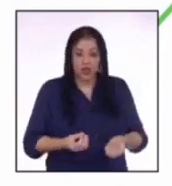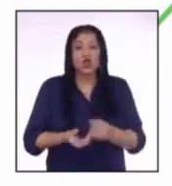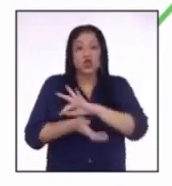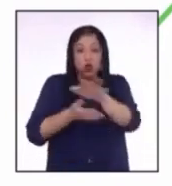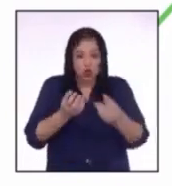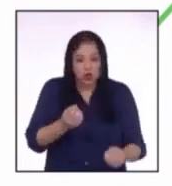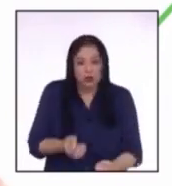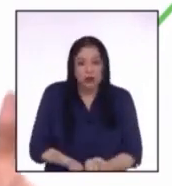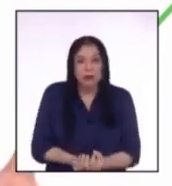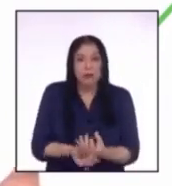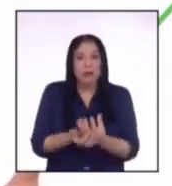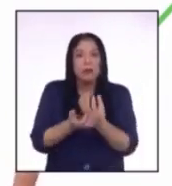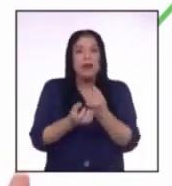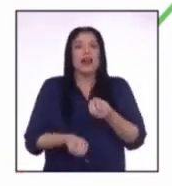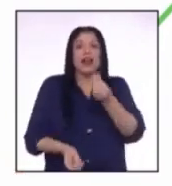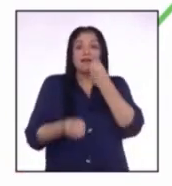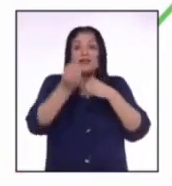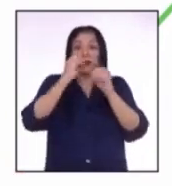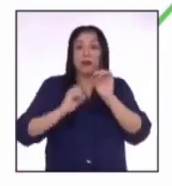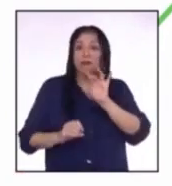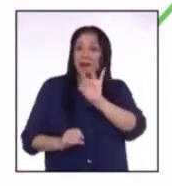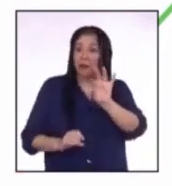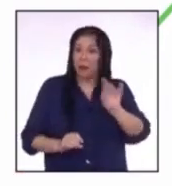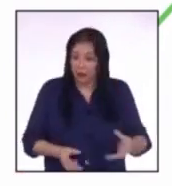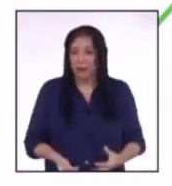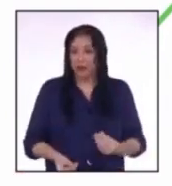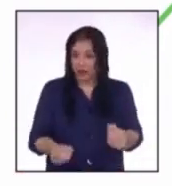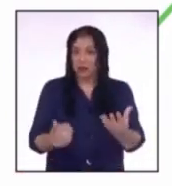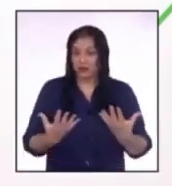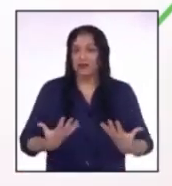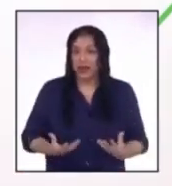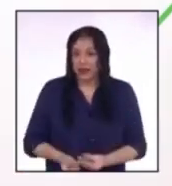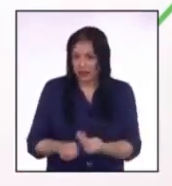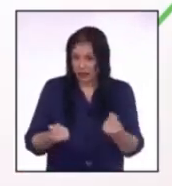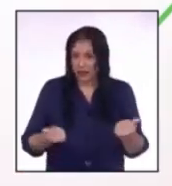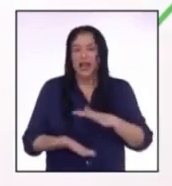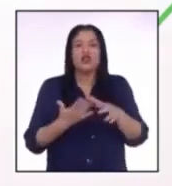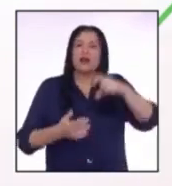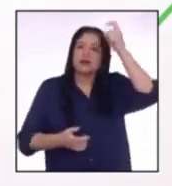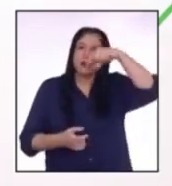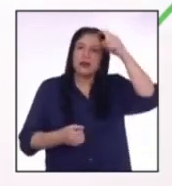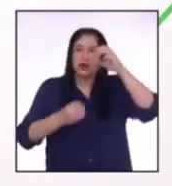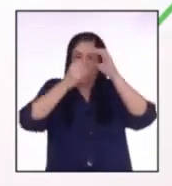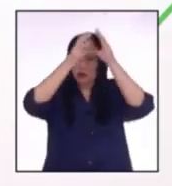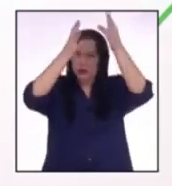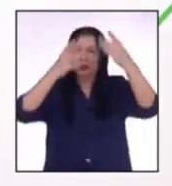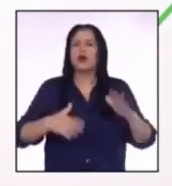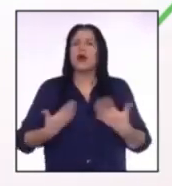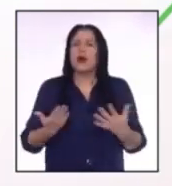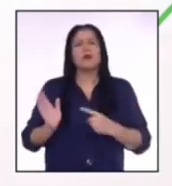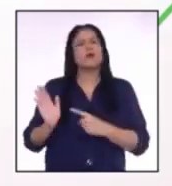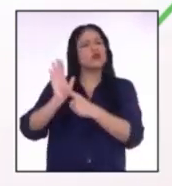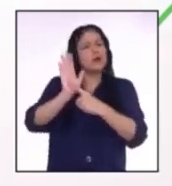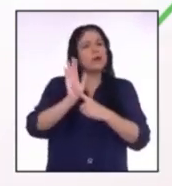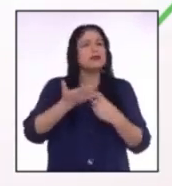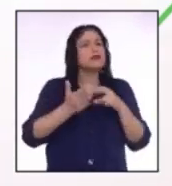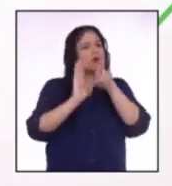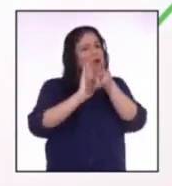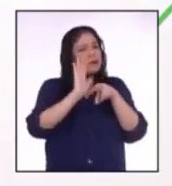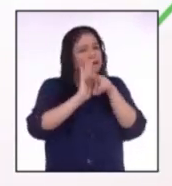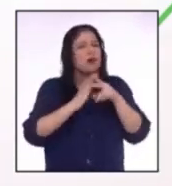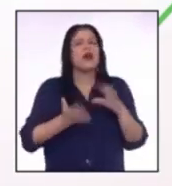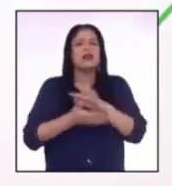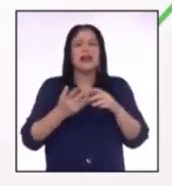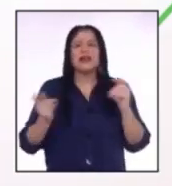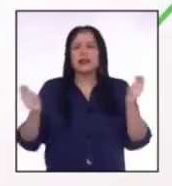provee en nuestro programa prácticas ancestrales compartimos un documental donde pudimos ser testigos de la ceremonia